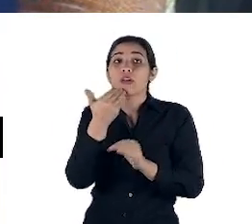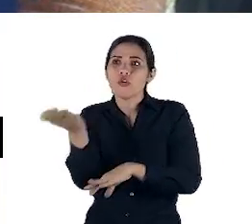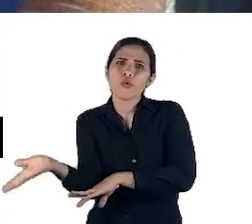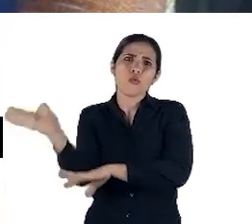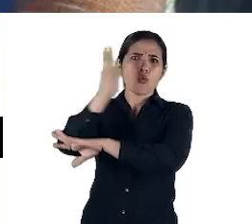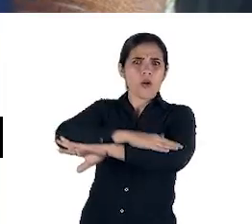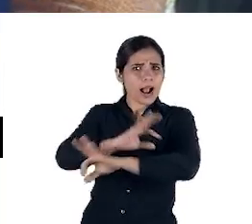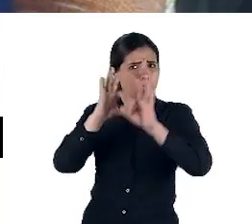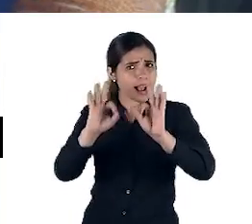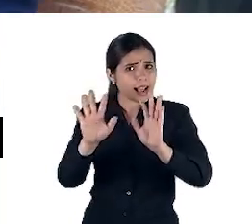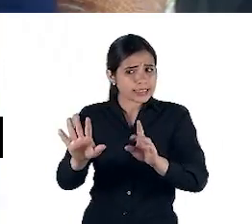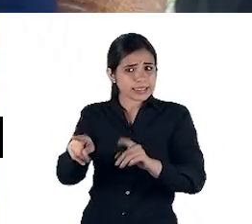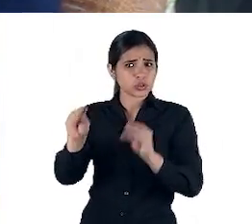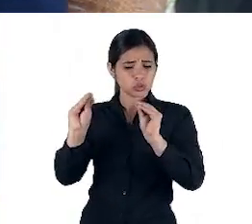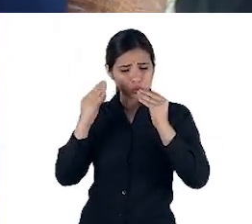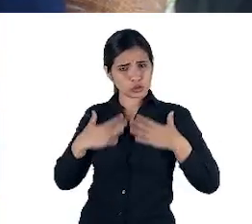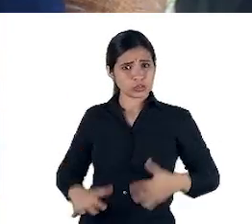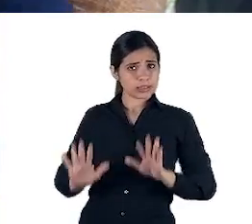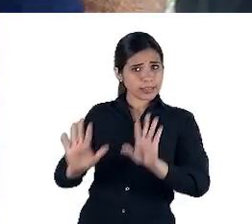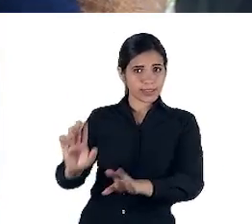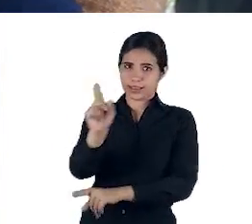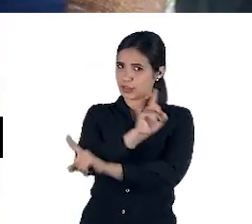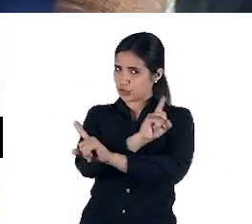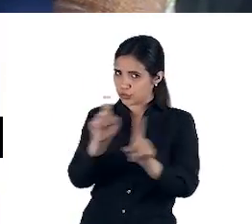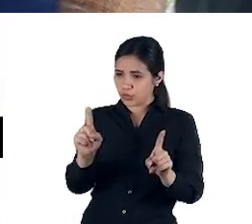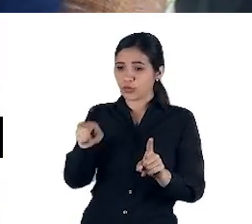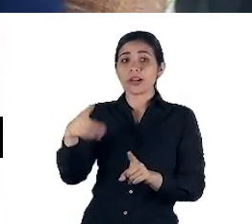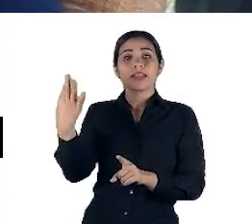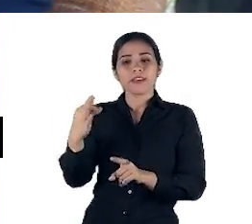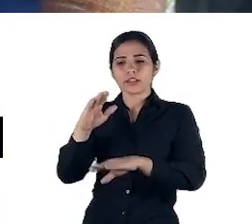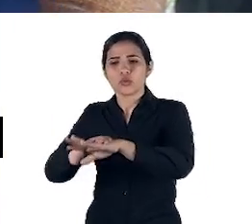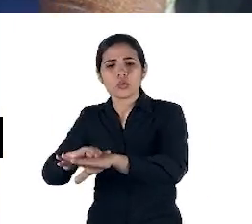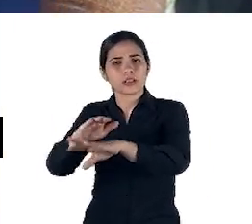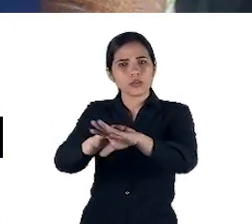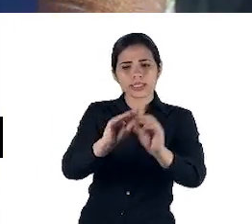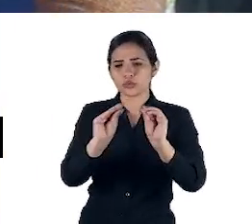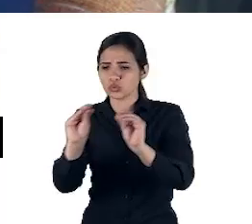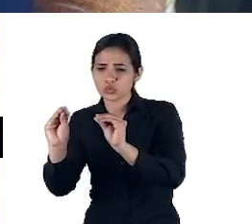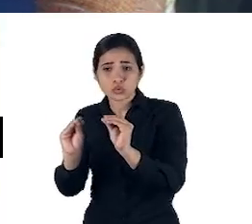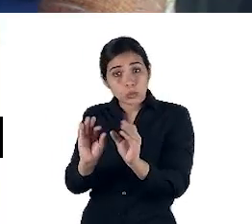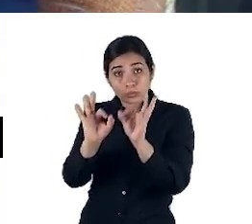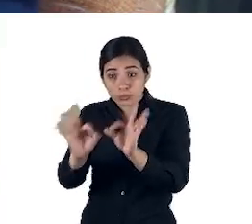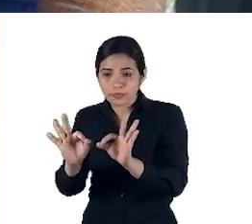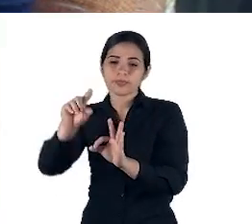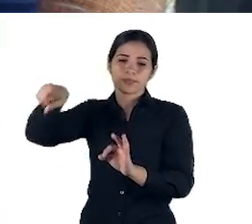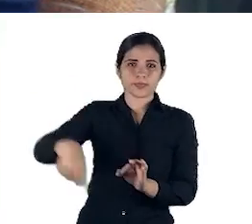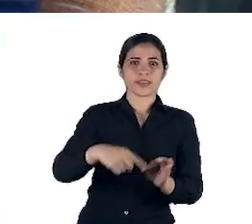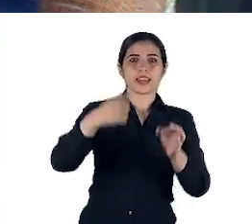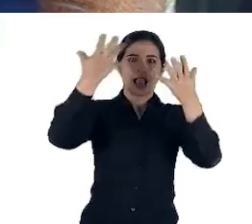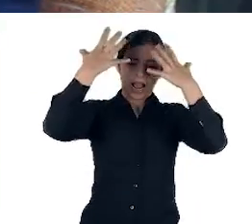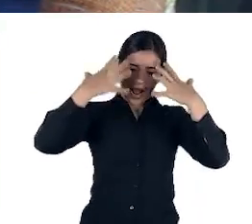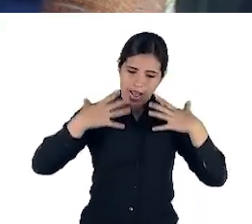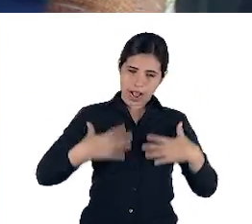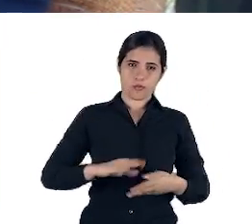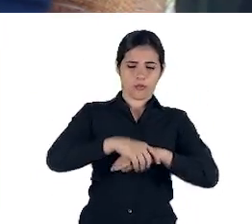nena se tiene que ensuciar y continúan así a lo largo de todo el día. Sí. Hay momentos y periodos para la higiene y para que el niño se pueda